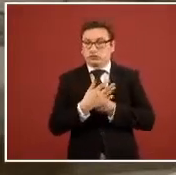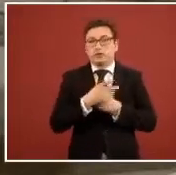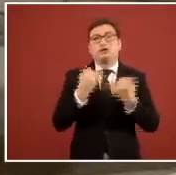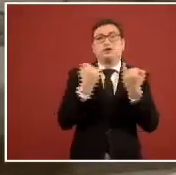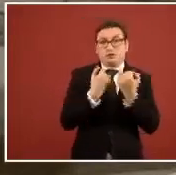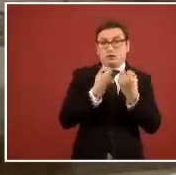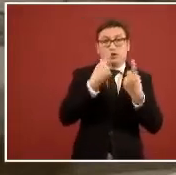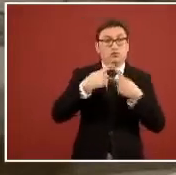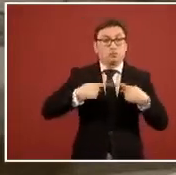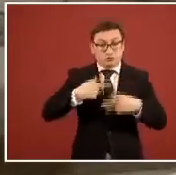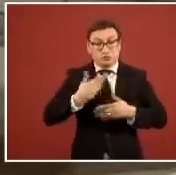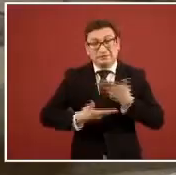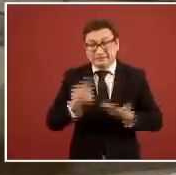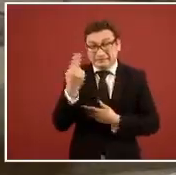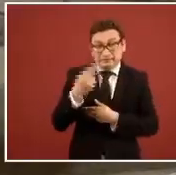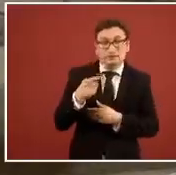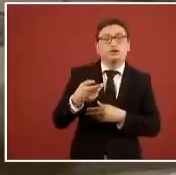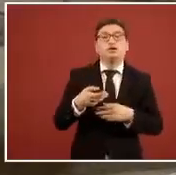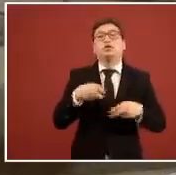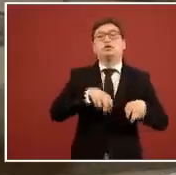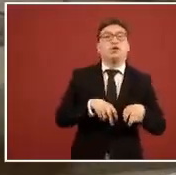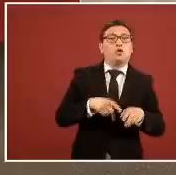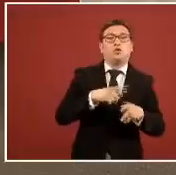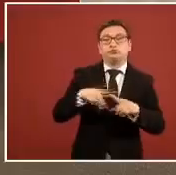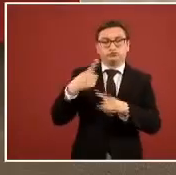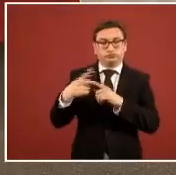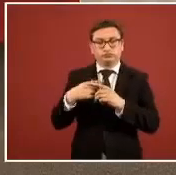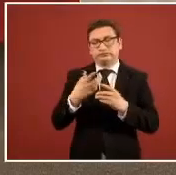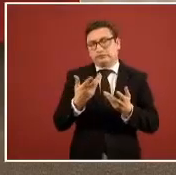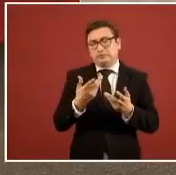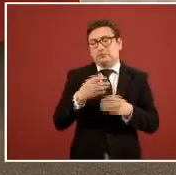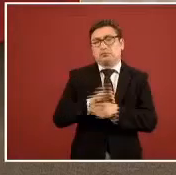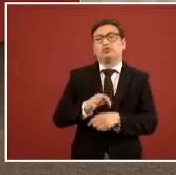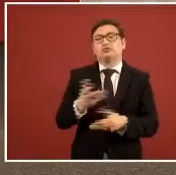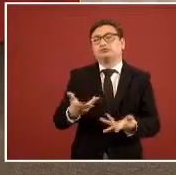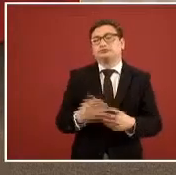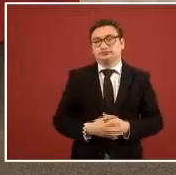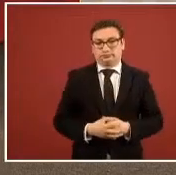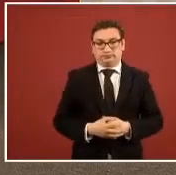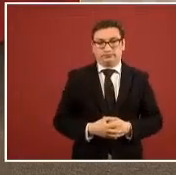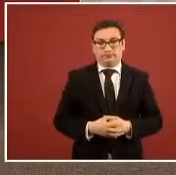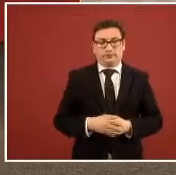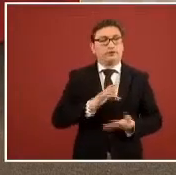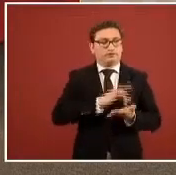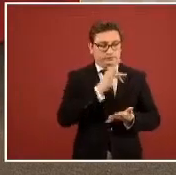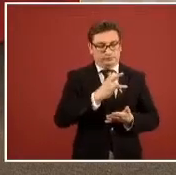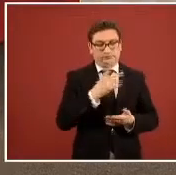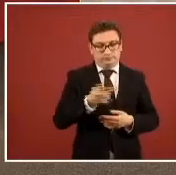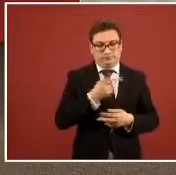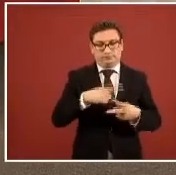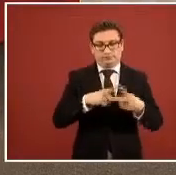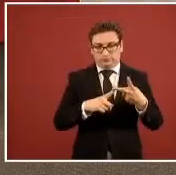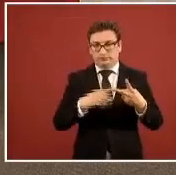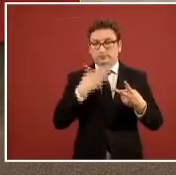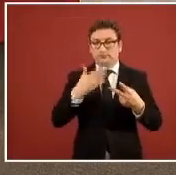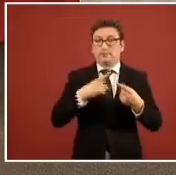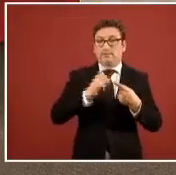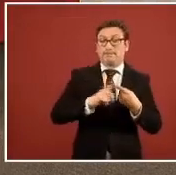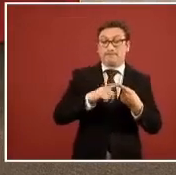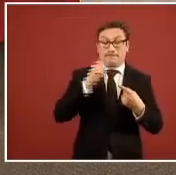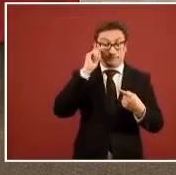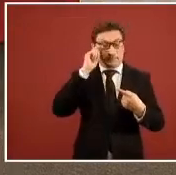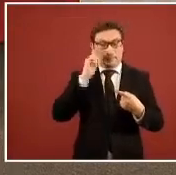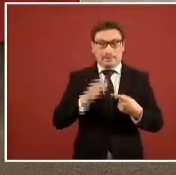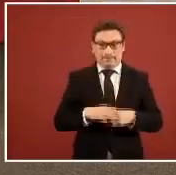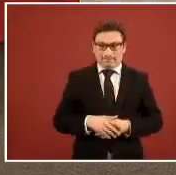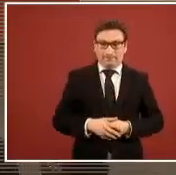recurren a sus servicios para que también los puedan proteger? Gracias por las preguntas. Ahorita le contesto la segunda. Correcto. De hecho, comentar,